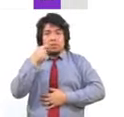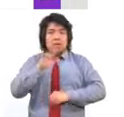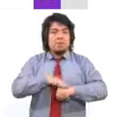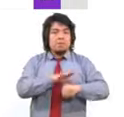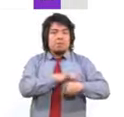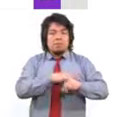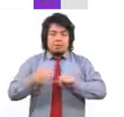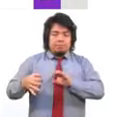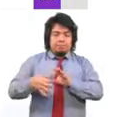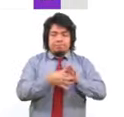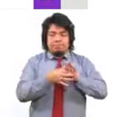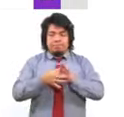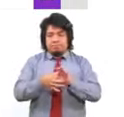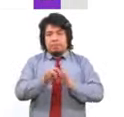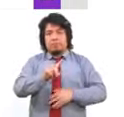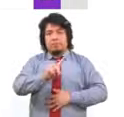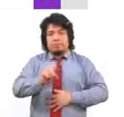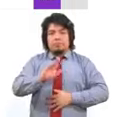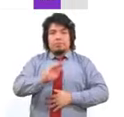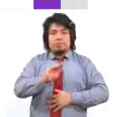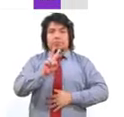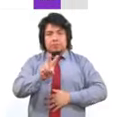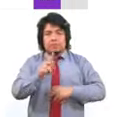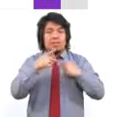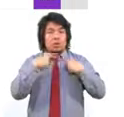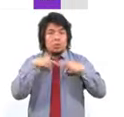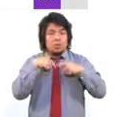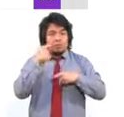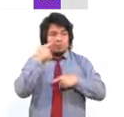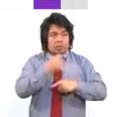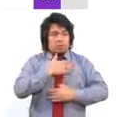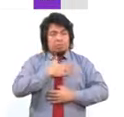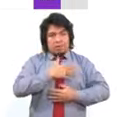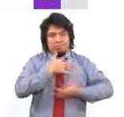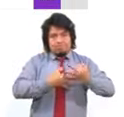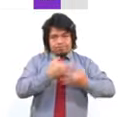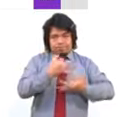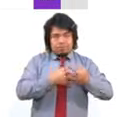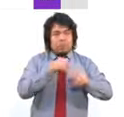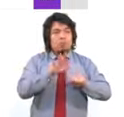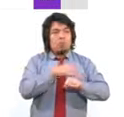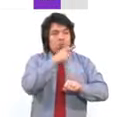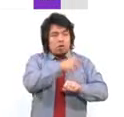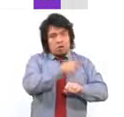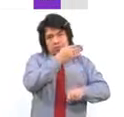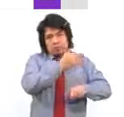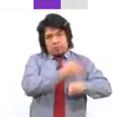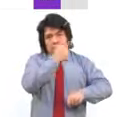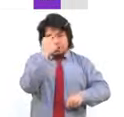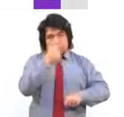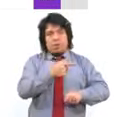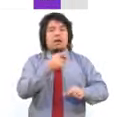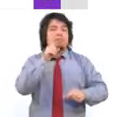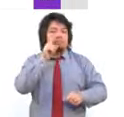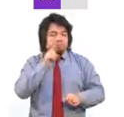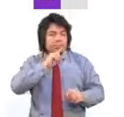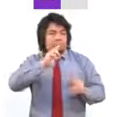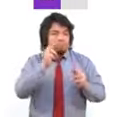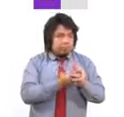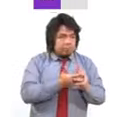a proceso de 192 personas imputadas por feminicidio. Continuaremos buscando